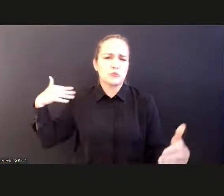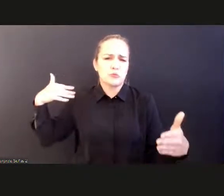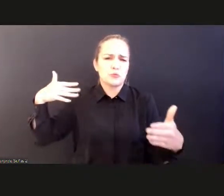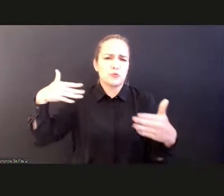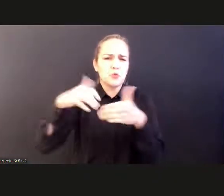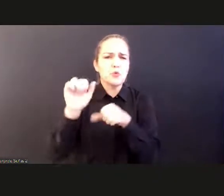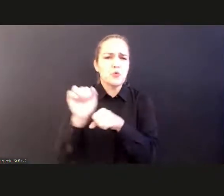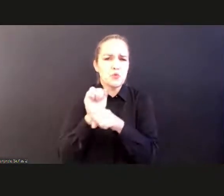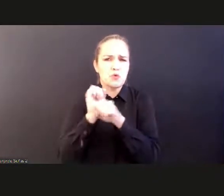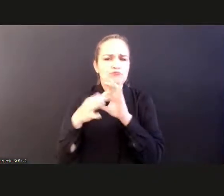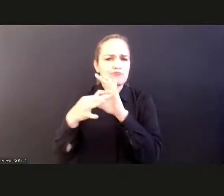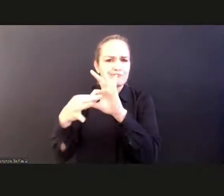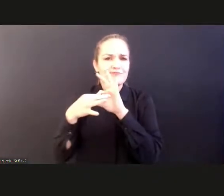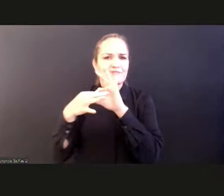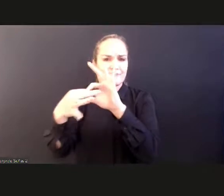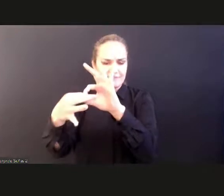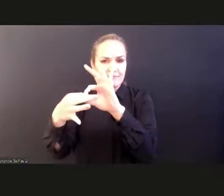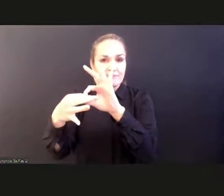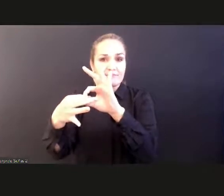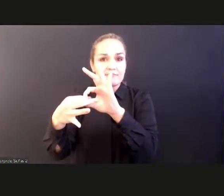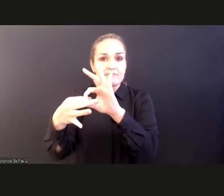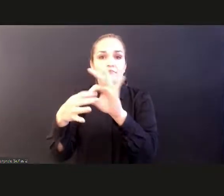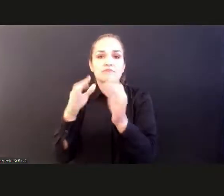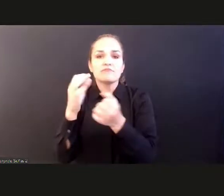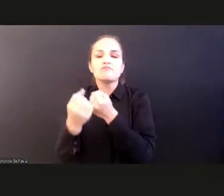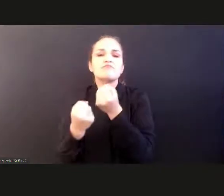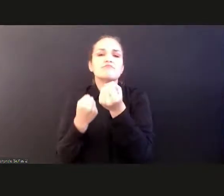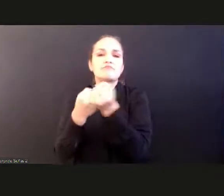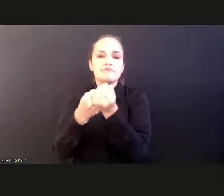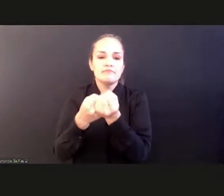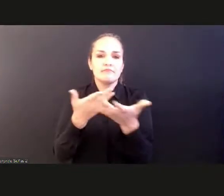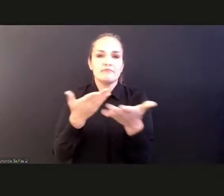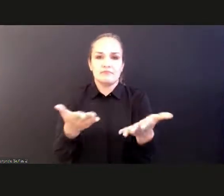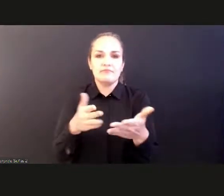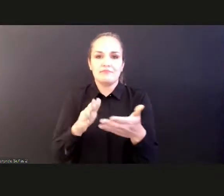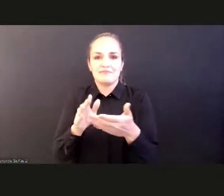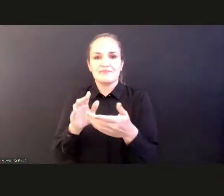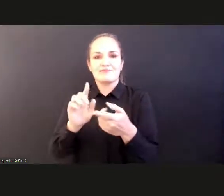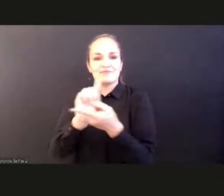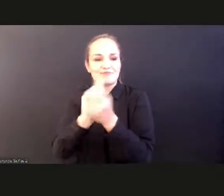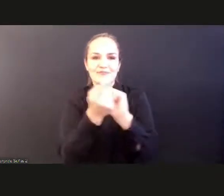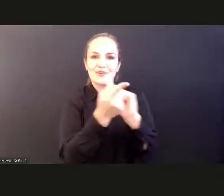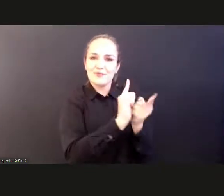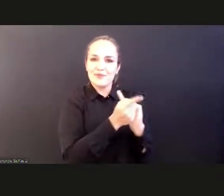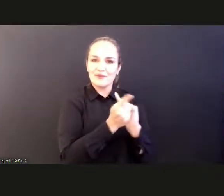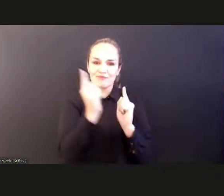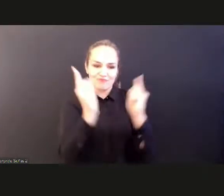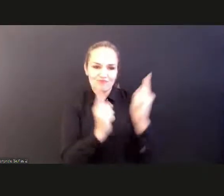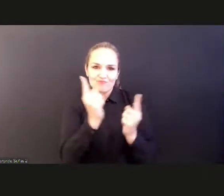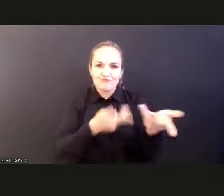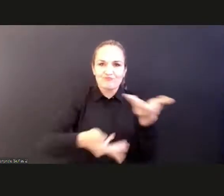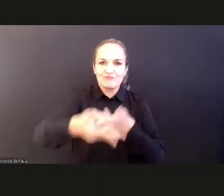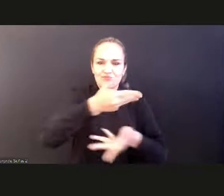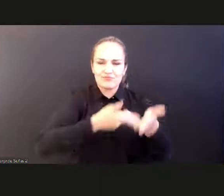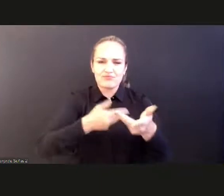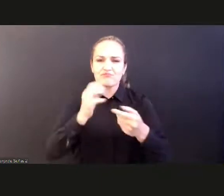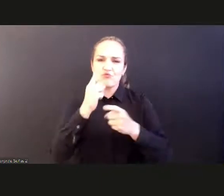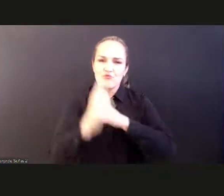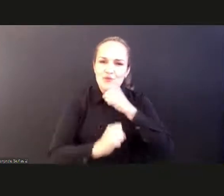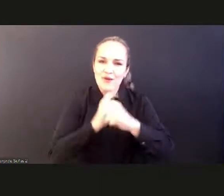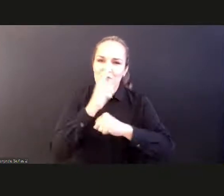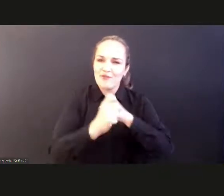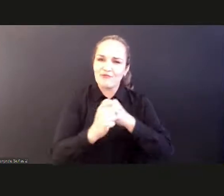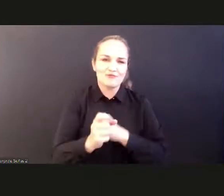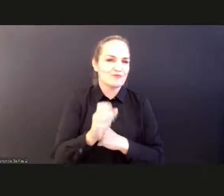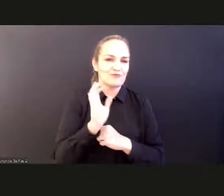especialmente referido a la organización de los encuentros anuales de reglas,